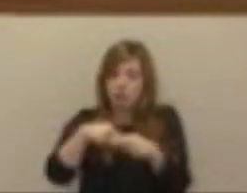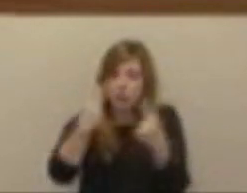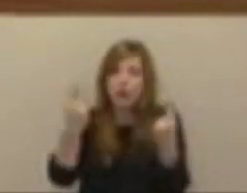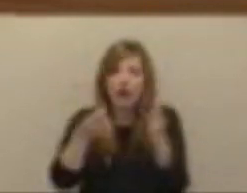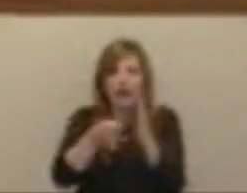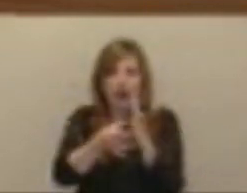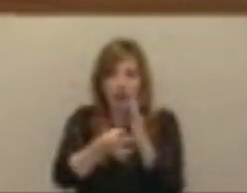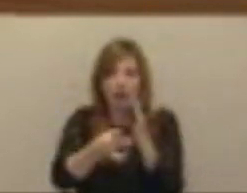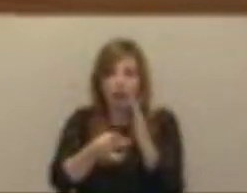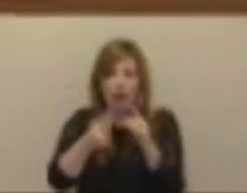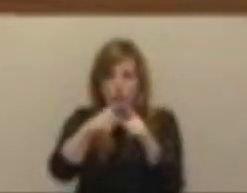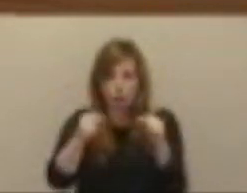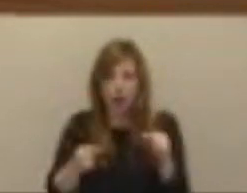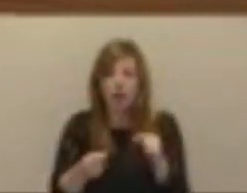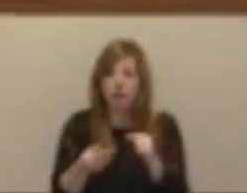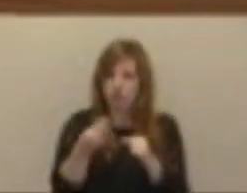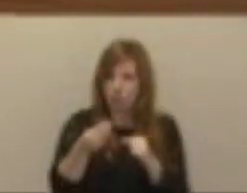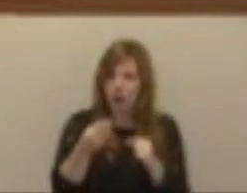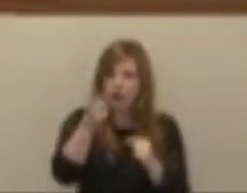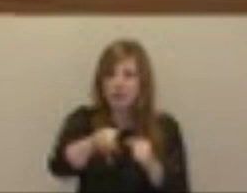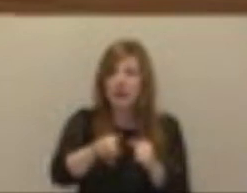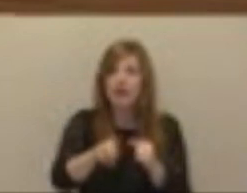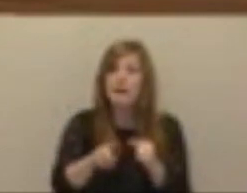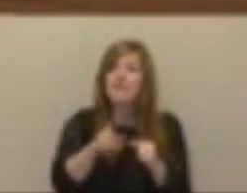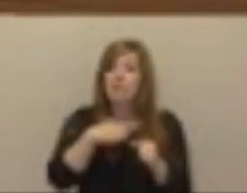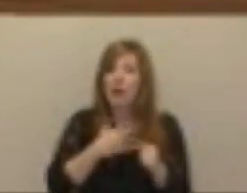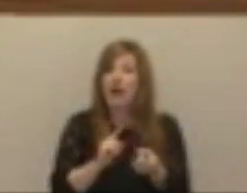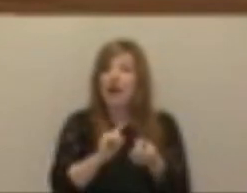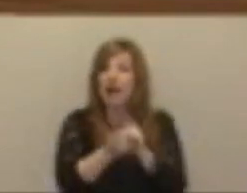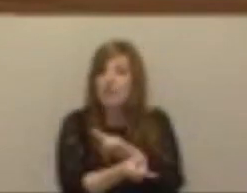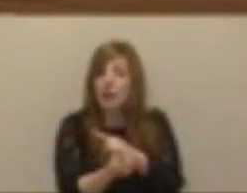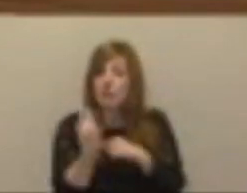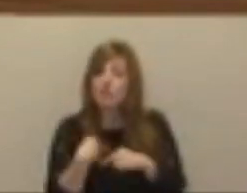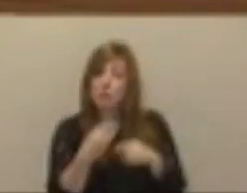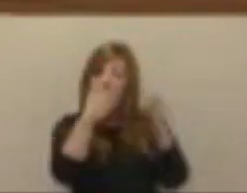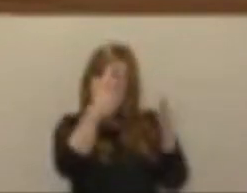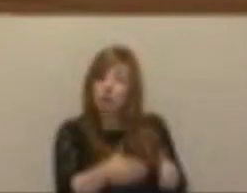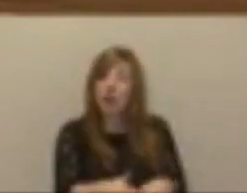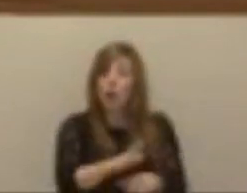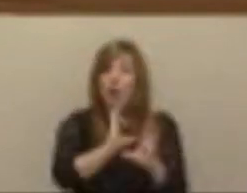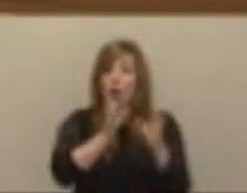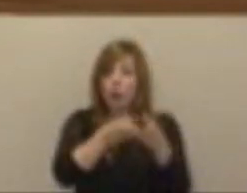calidad y que, a la vez, sirva para cambiar las inercias que su partido lleva introduciendo en esta